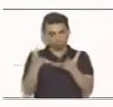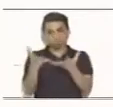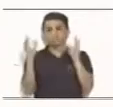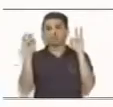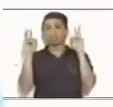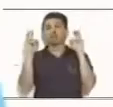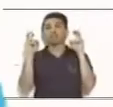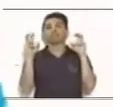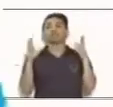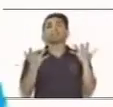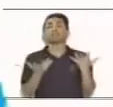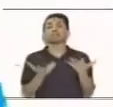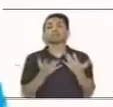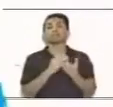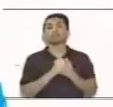tema